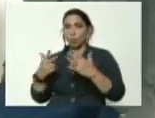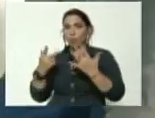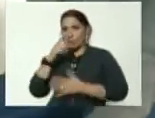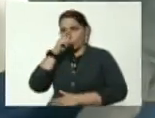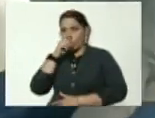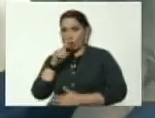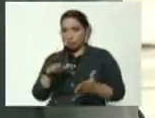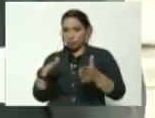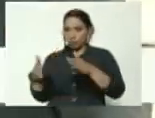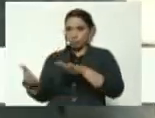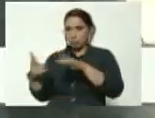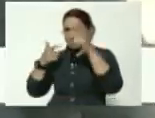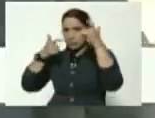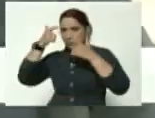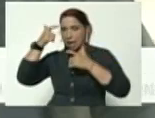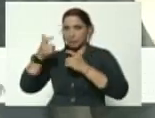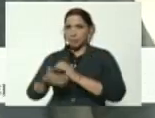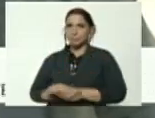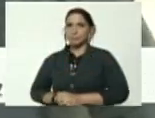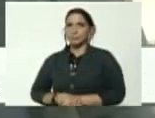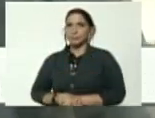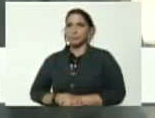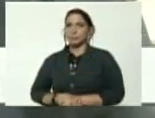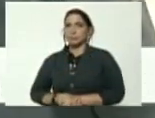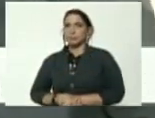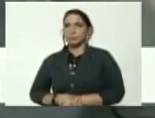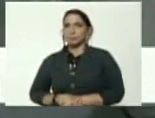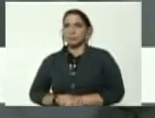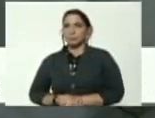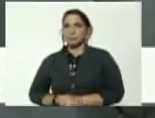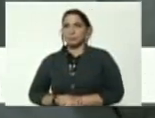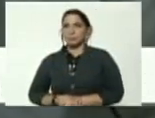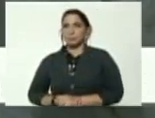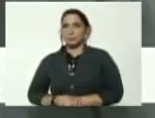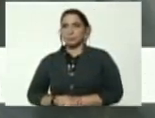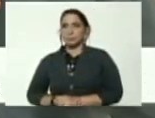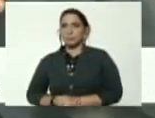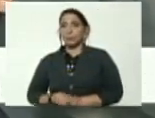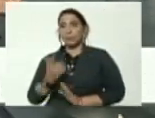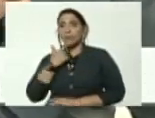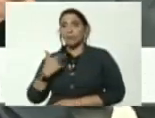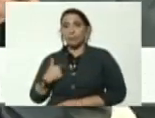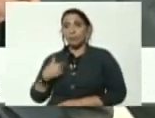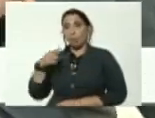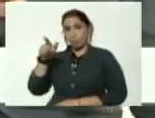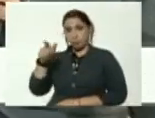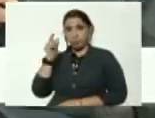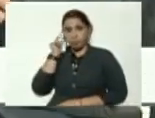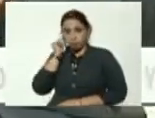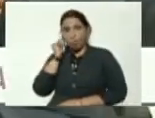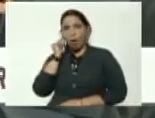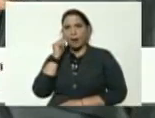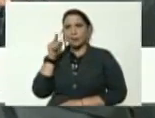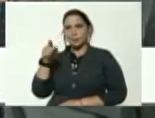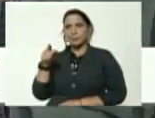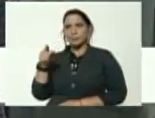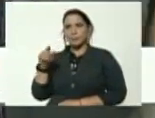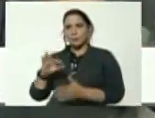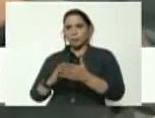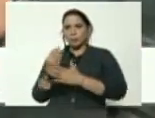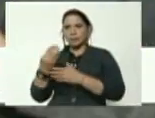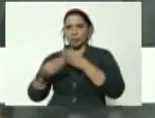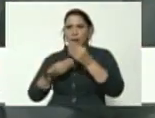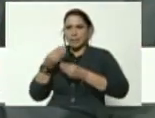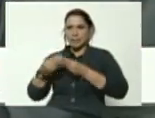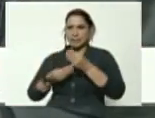comandante eterno Hugo Chávez. Como nos mencionaba Ana Sofía, hemos dedicado en la Fundación Comandante Eterno Hugo Chávez a hacer una